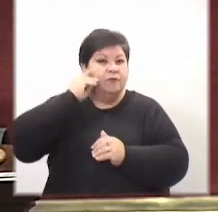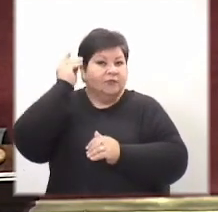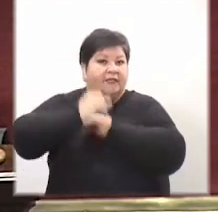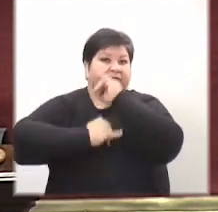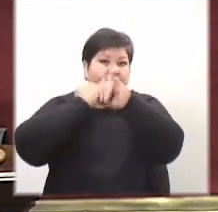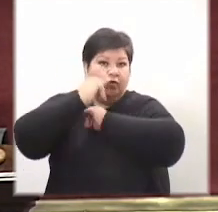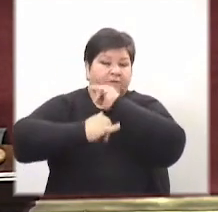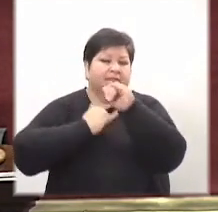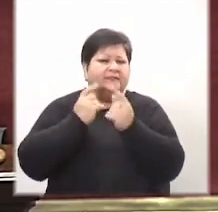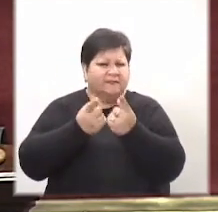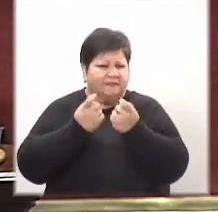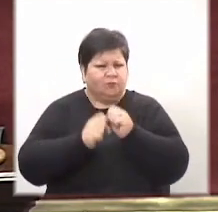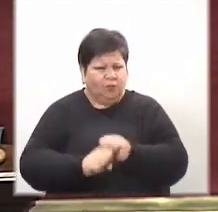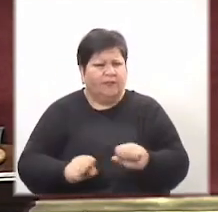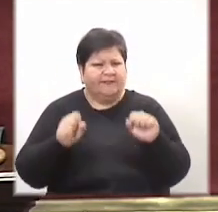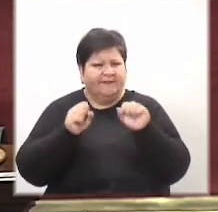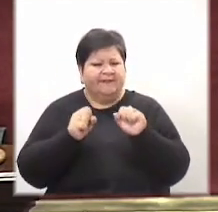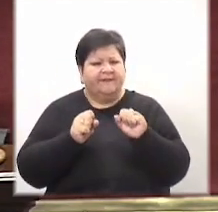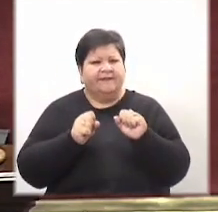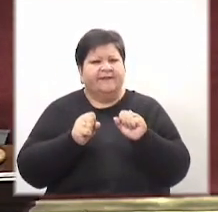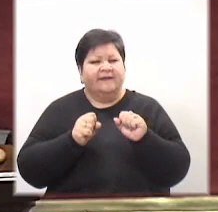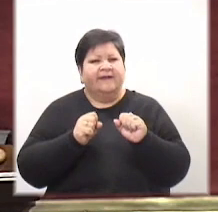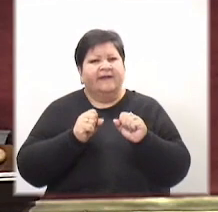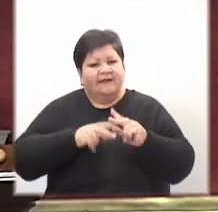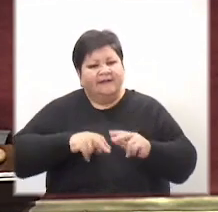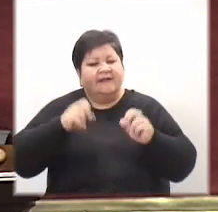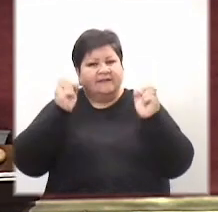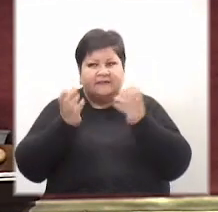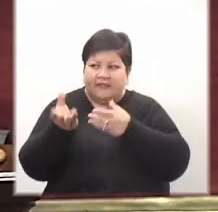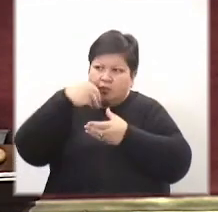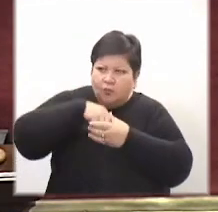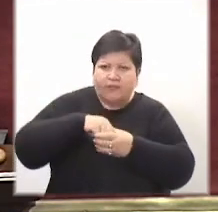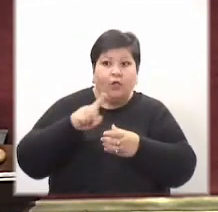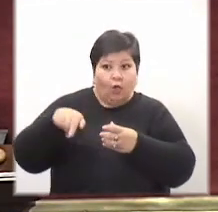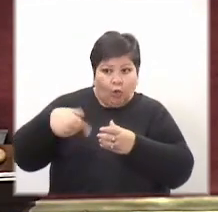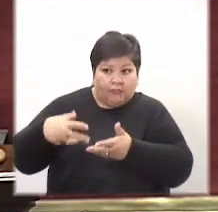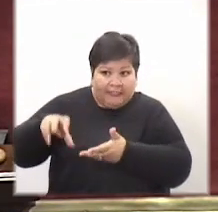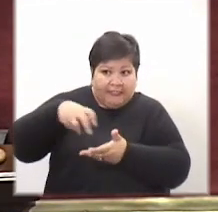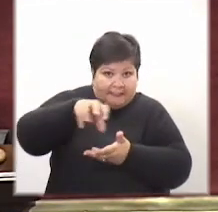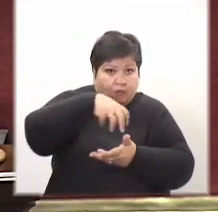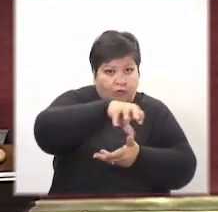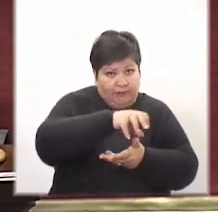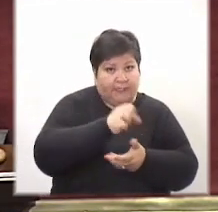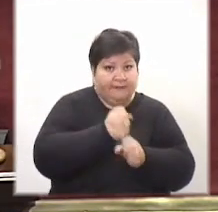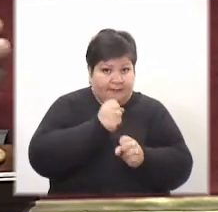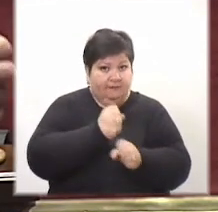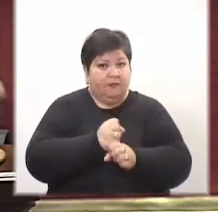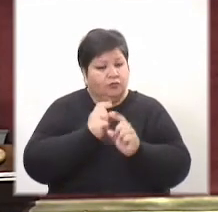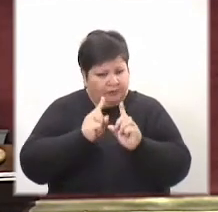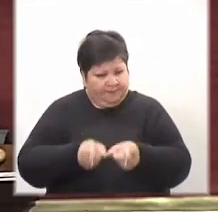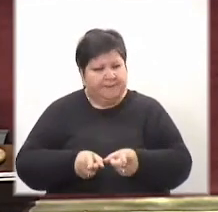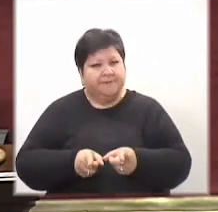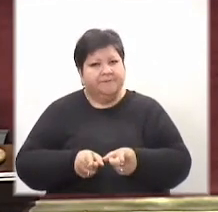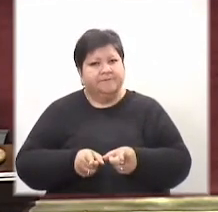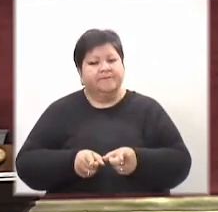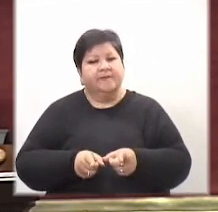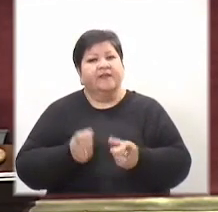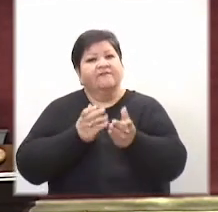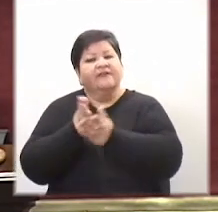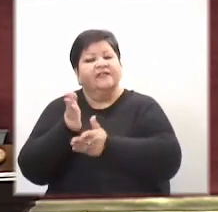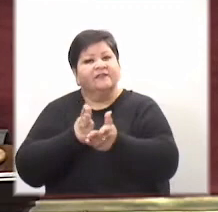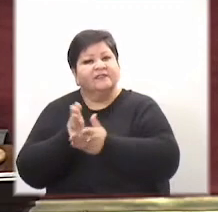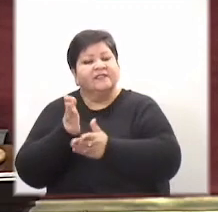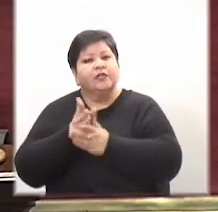es posible analizar, incluir otras categorías en caso de ser necesario. Los beneficiarios de